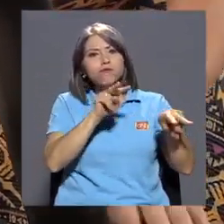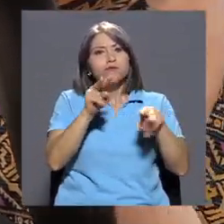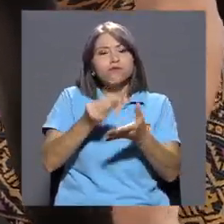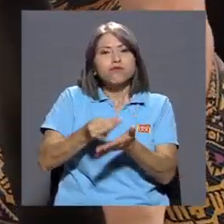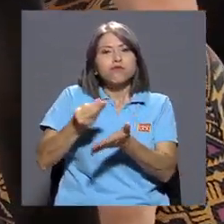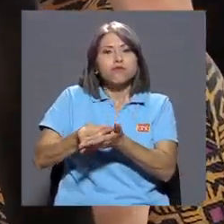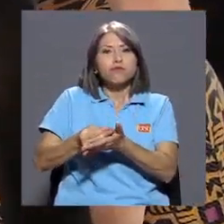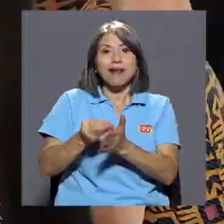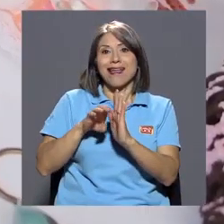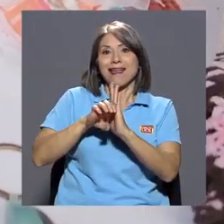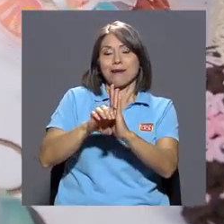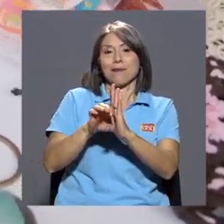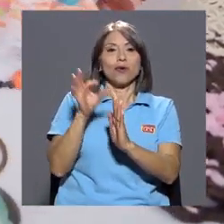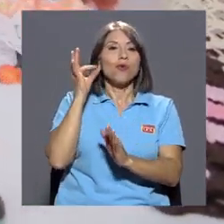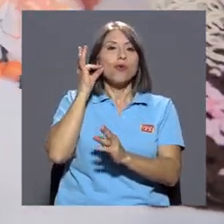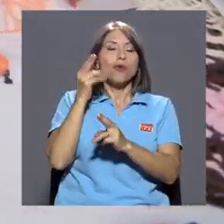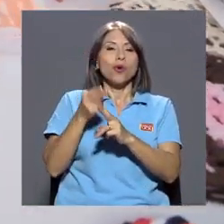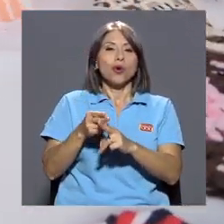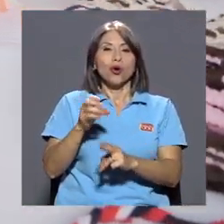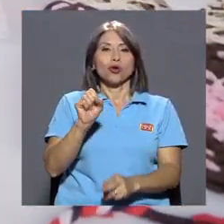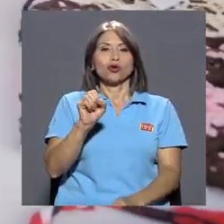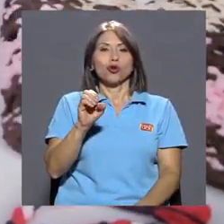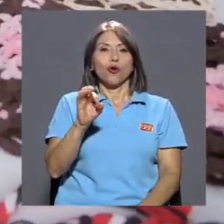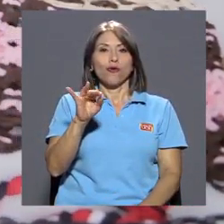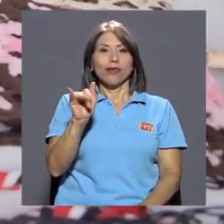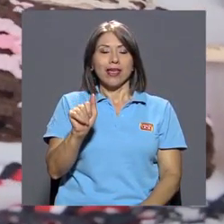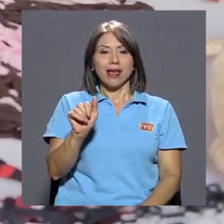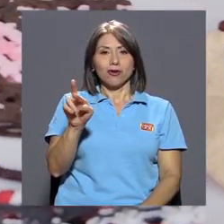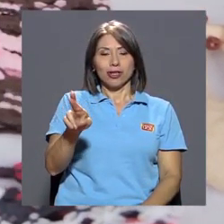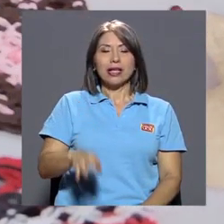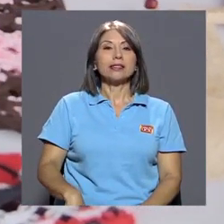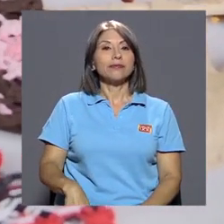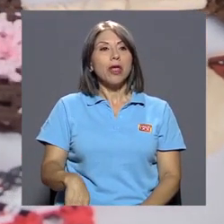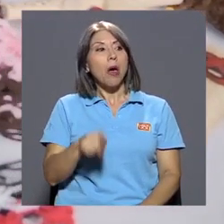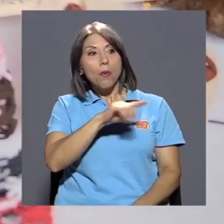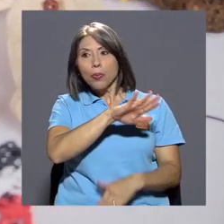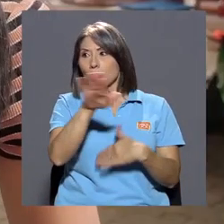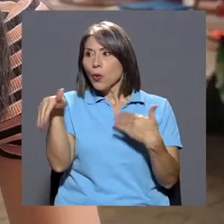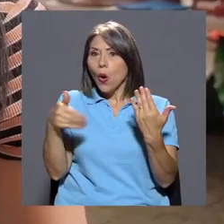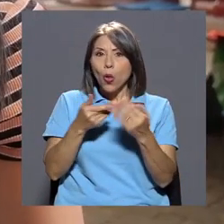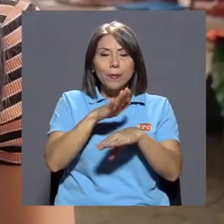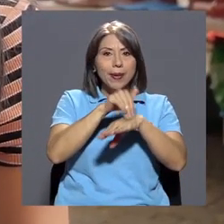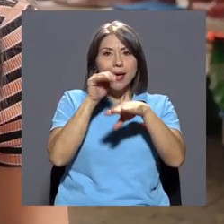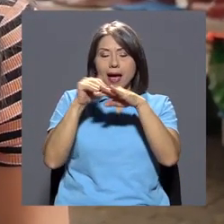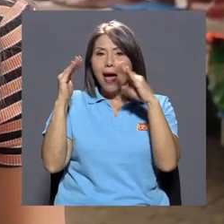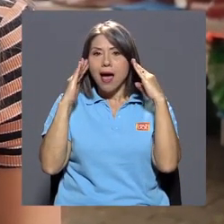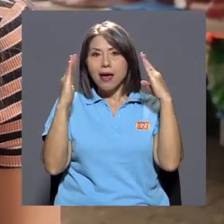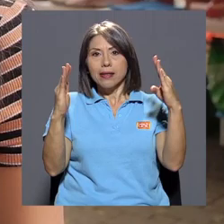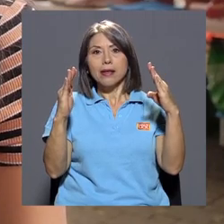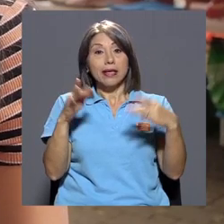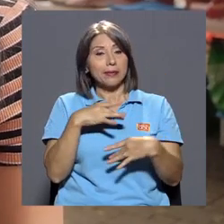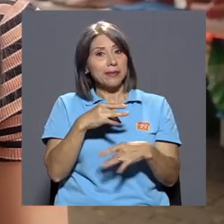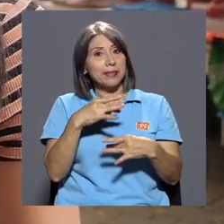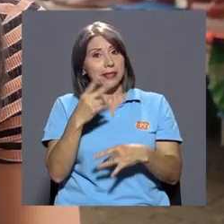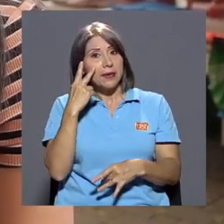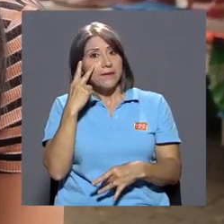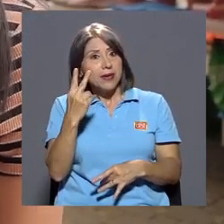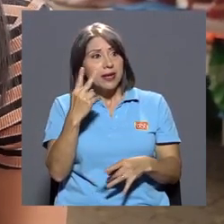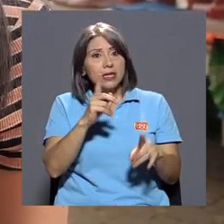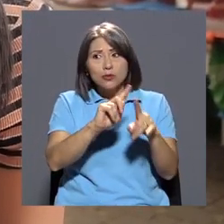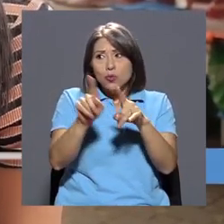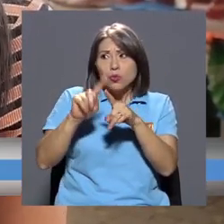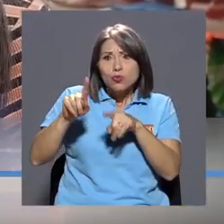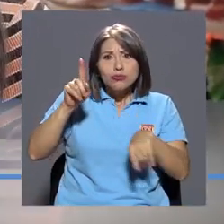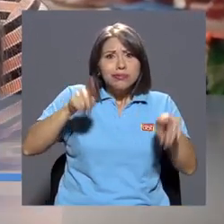productoras. El evento se llevó a cabo en el pretil de la sede de Rodrigo Facio. Al ser este un lugar muy concurrido, muchas personas visitaron